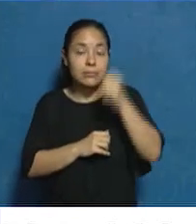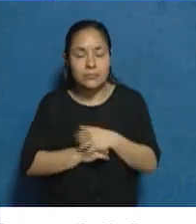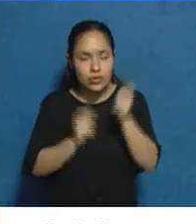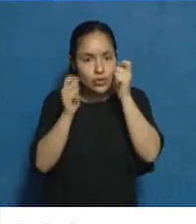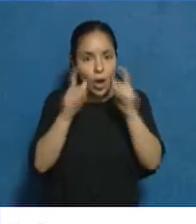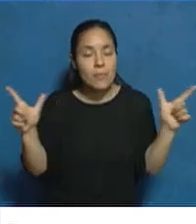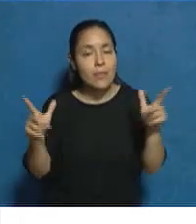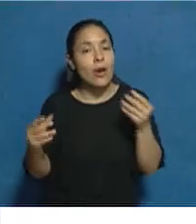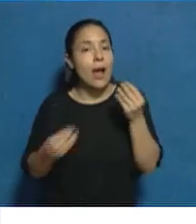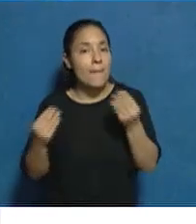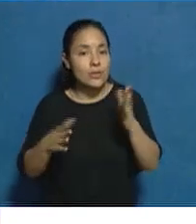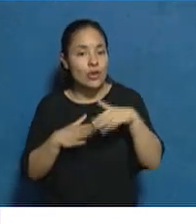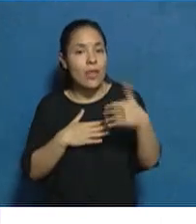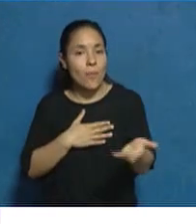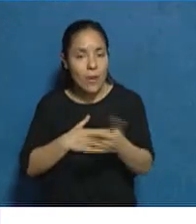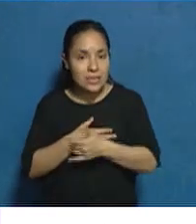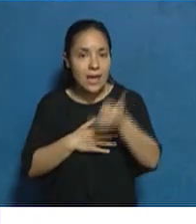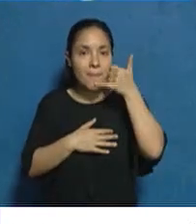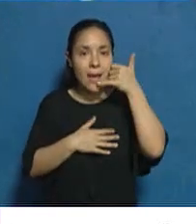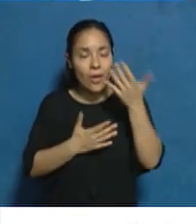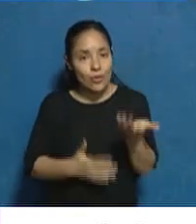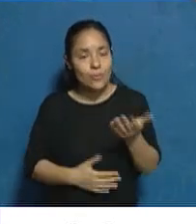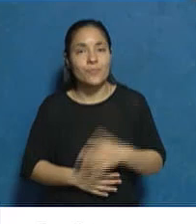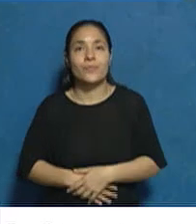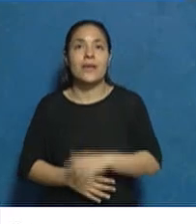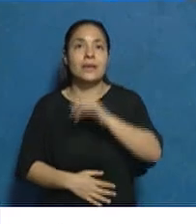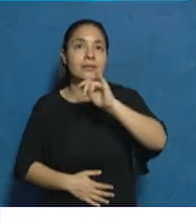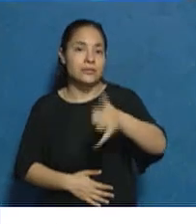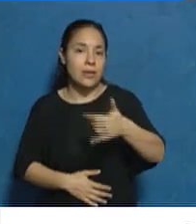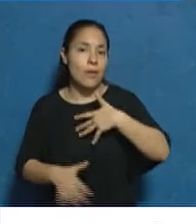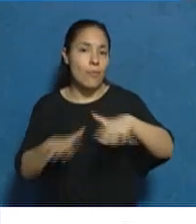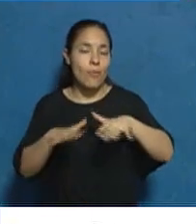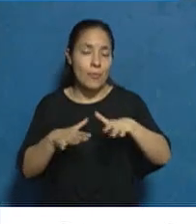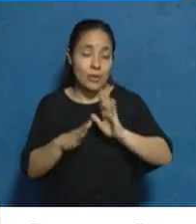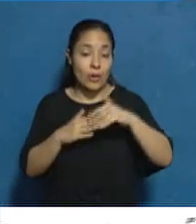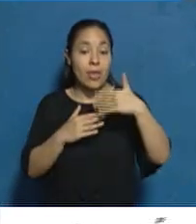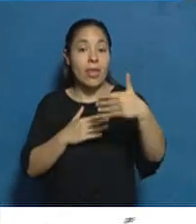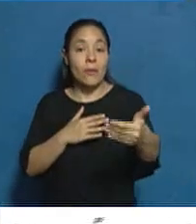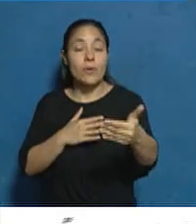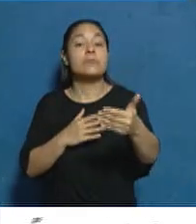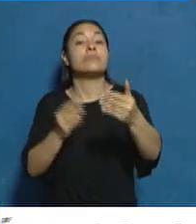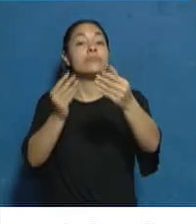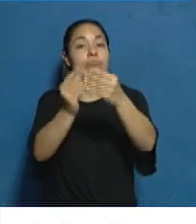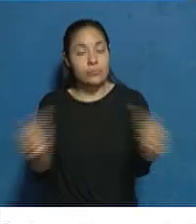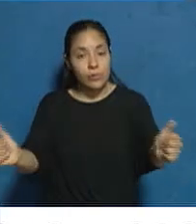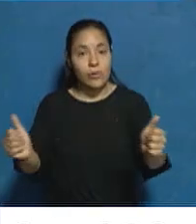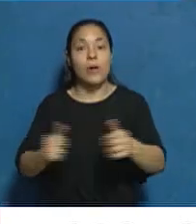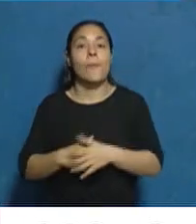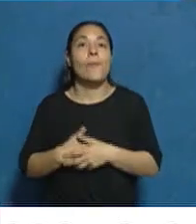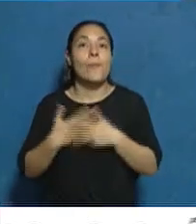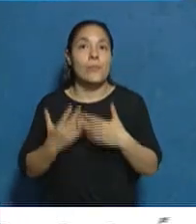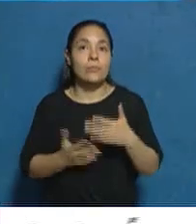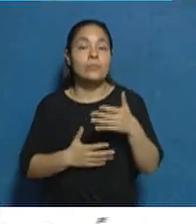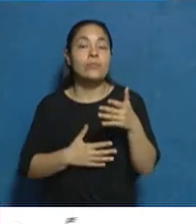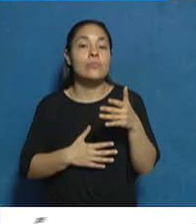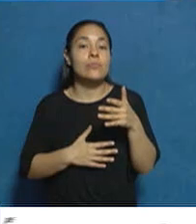y lo que pasó después del llamado al 911. Sí, Laura, fueron momentos después de que finalmente desapareciera Chávez,